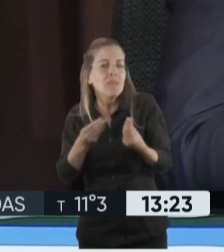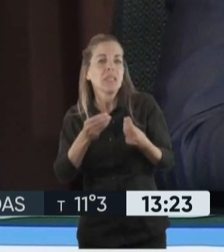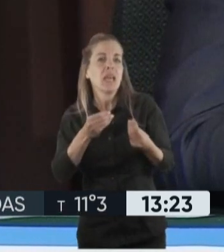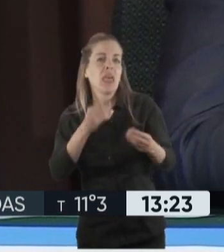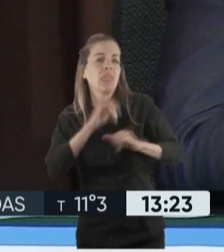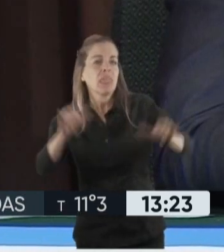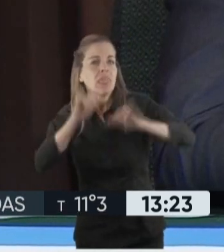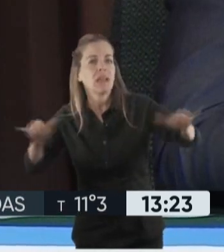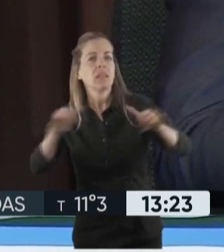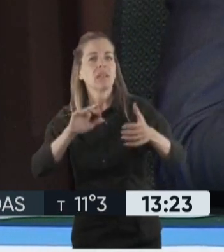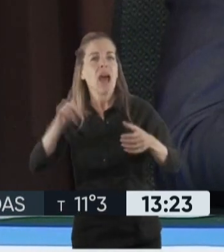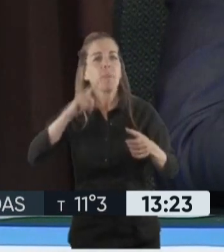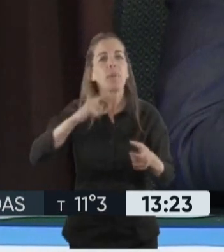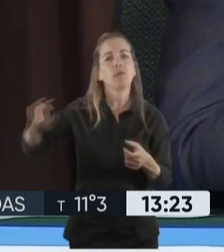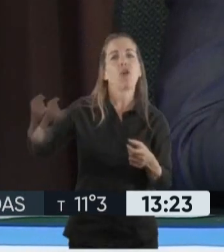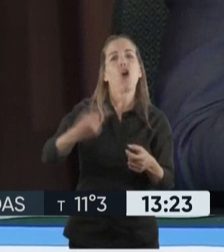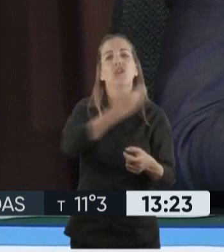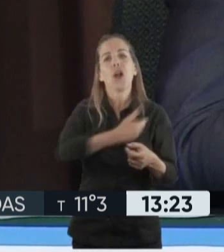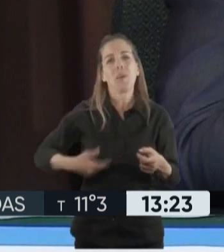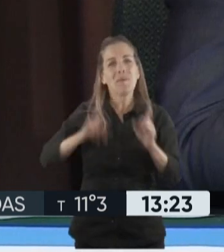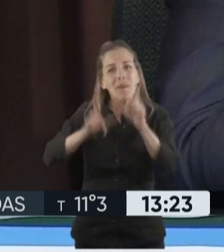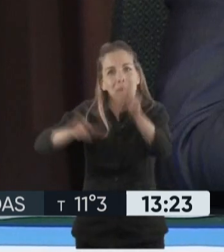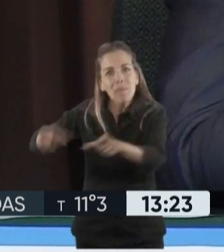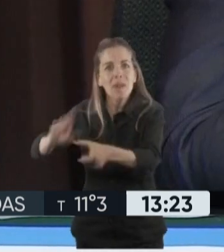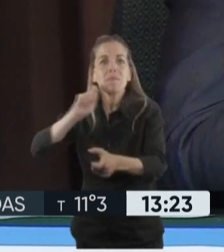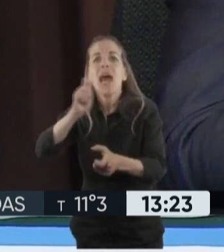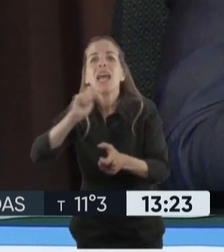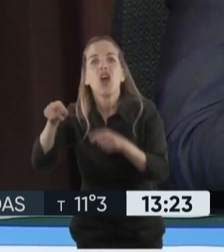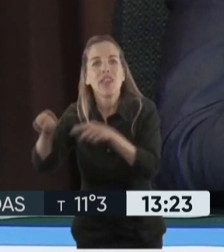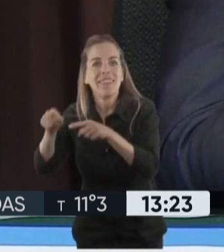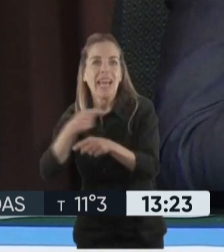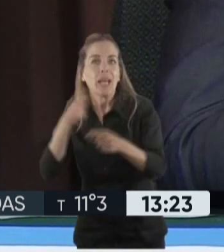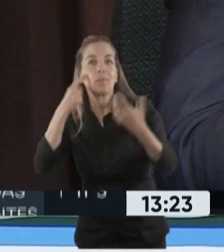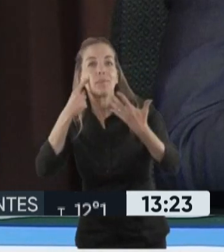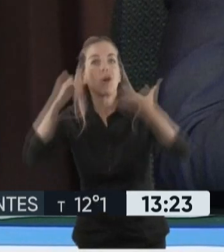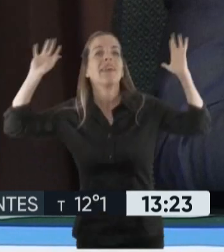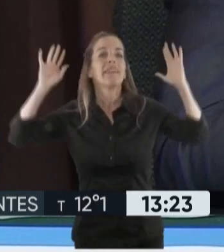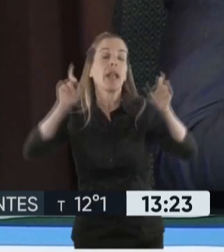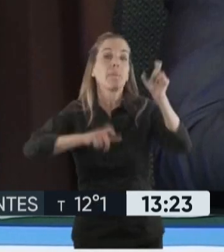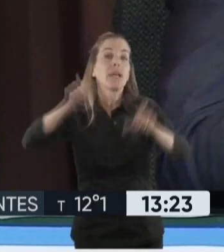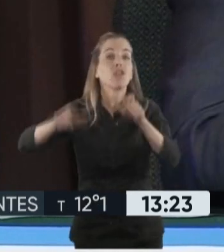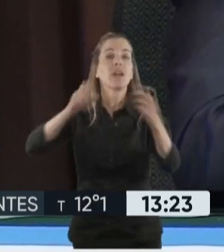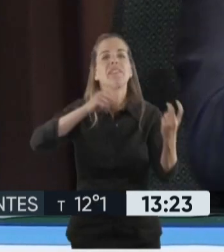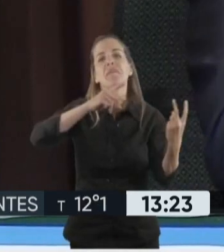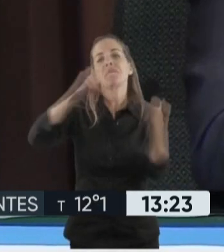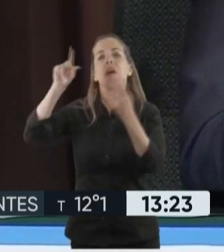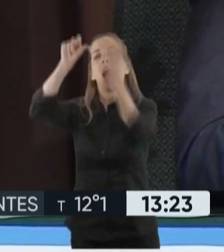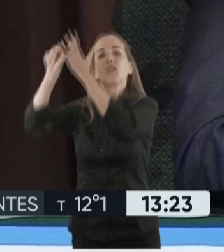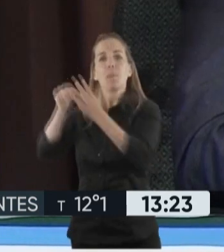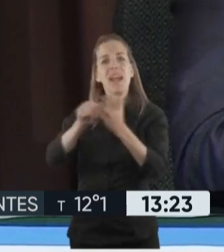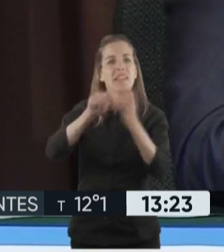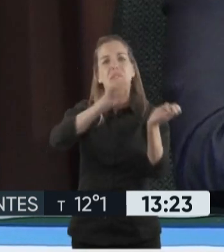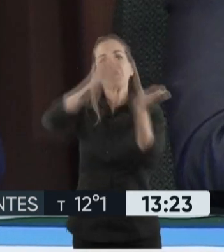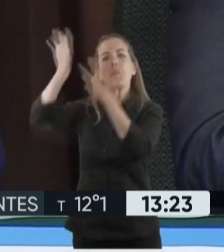días siembran desánimo, que nos muestran los argentinos exitosos que viven en lugares distintos del mundo haciendo cosas